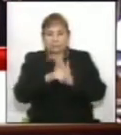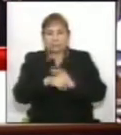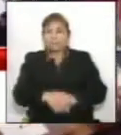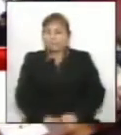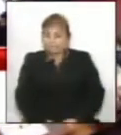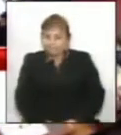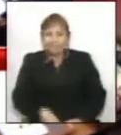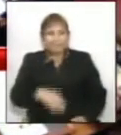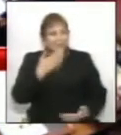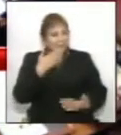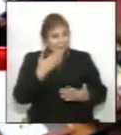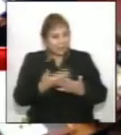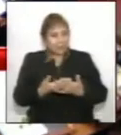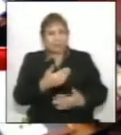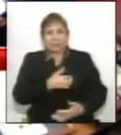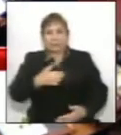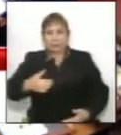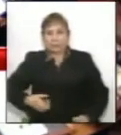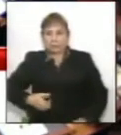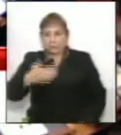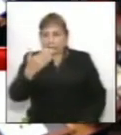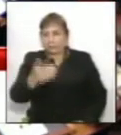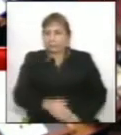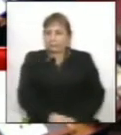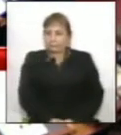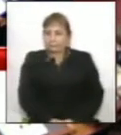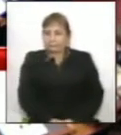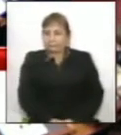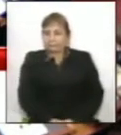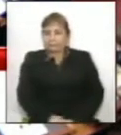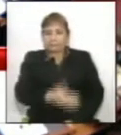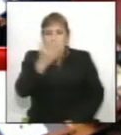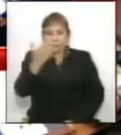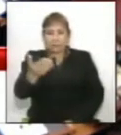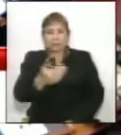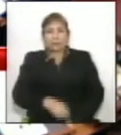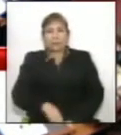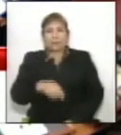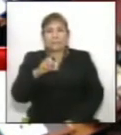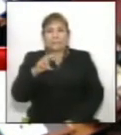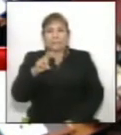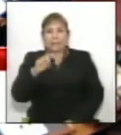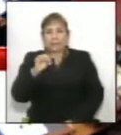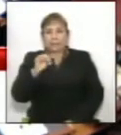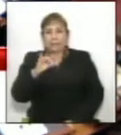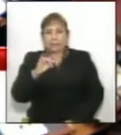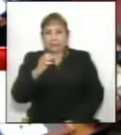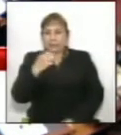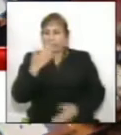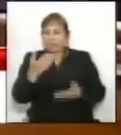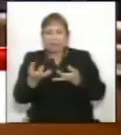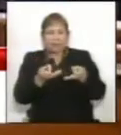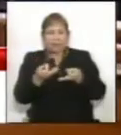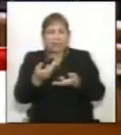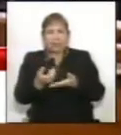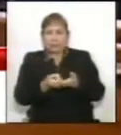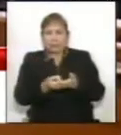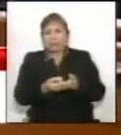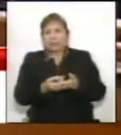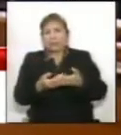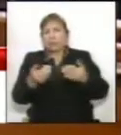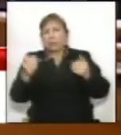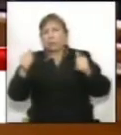Muchas gracias, señor presidente, señor premier. La economía ha